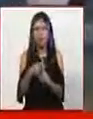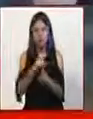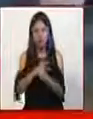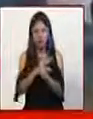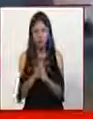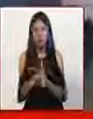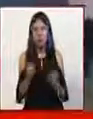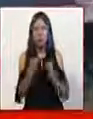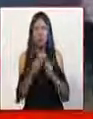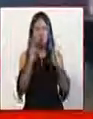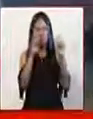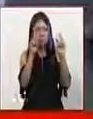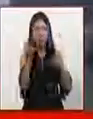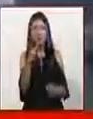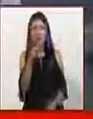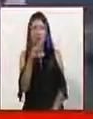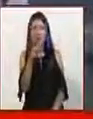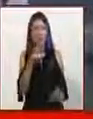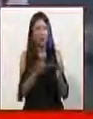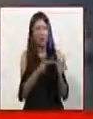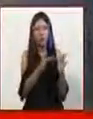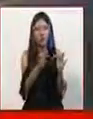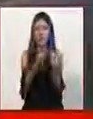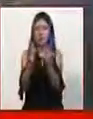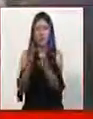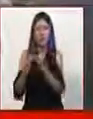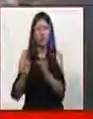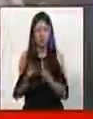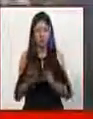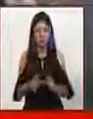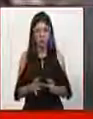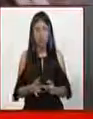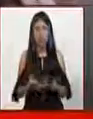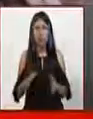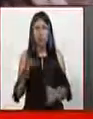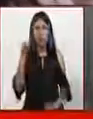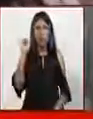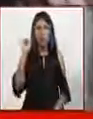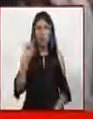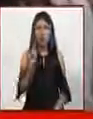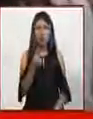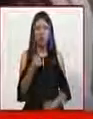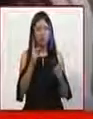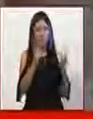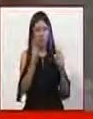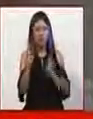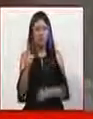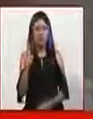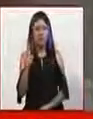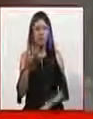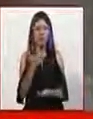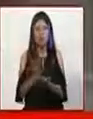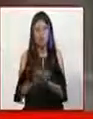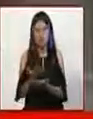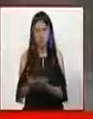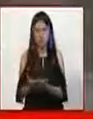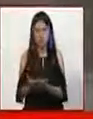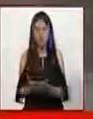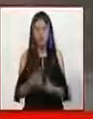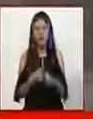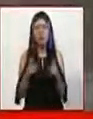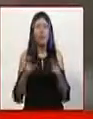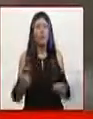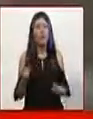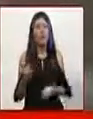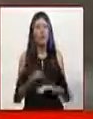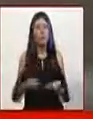de contactos directos e indirectos. Ayer solamente se ha tomado 7 muestras. Y después de lo detectado, lo que queda